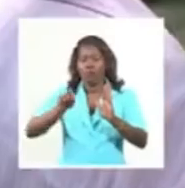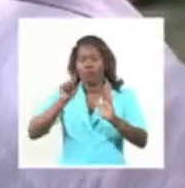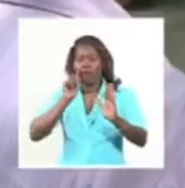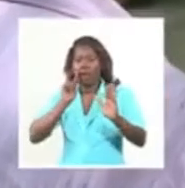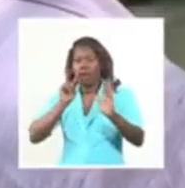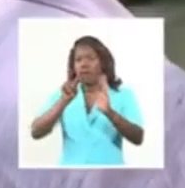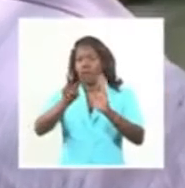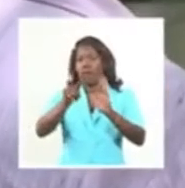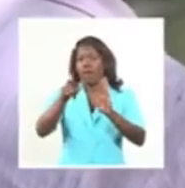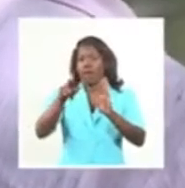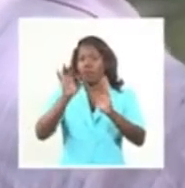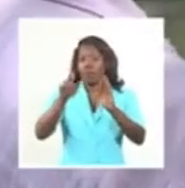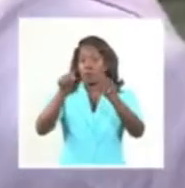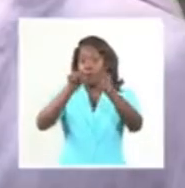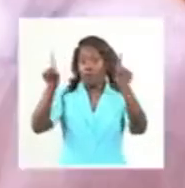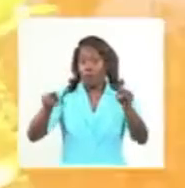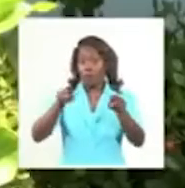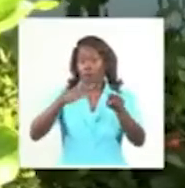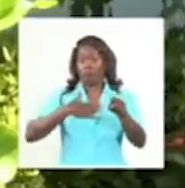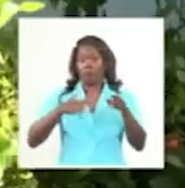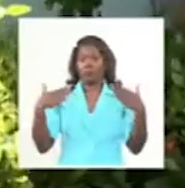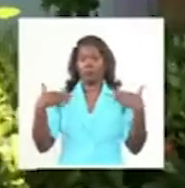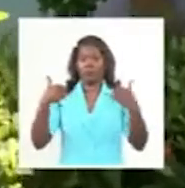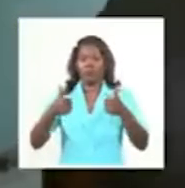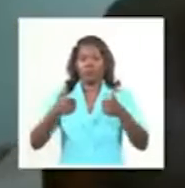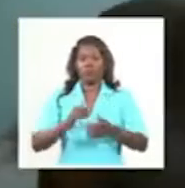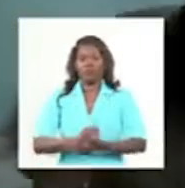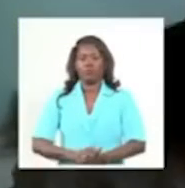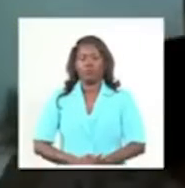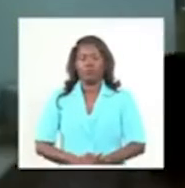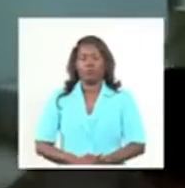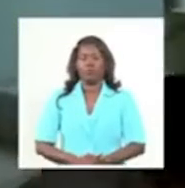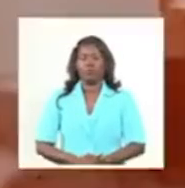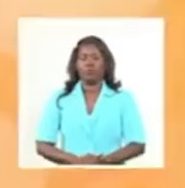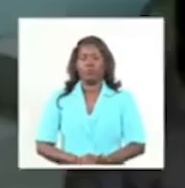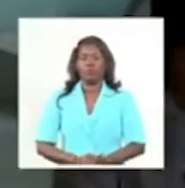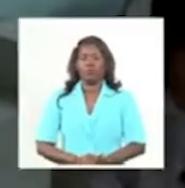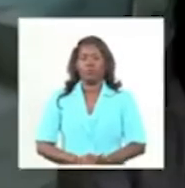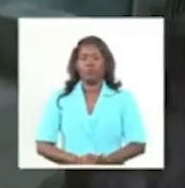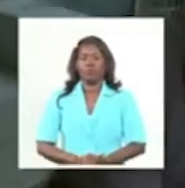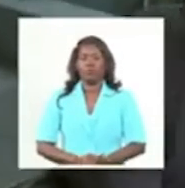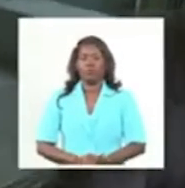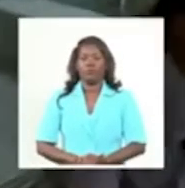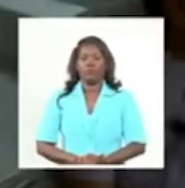directora. Es la pared de la dirección de la escuela. ¡Chiva! Oigan.